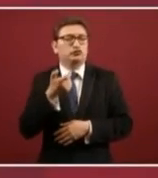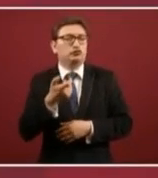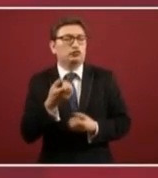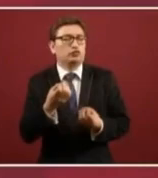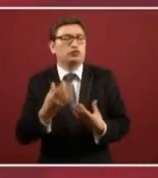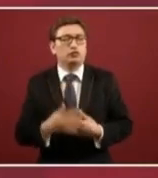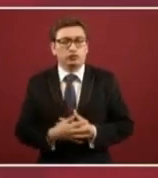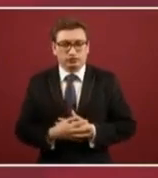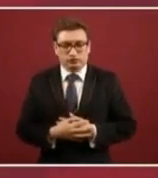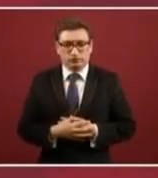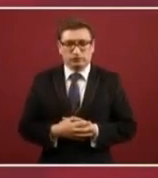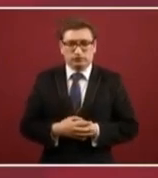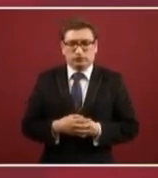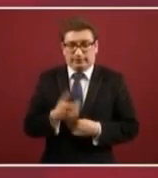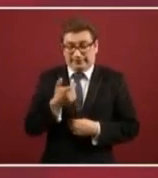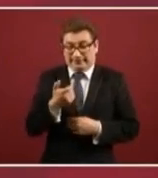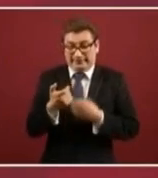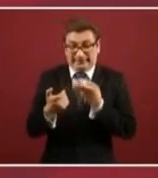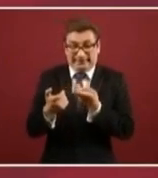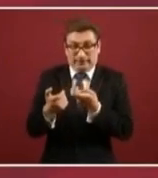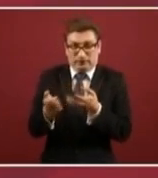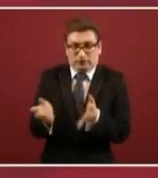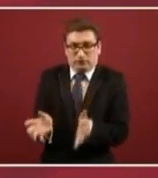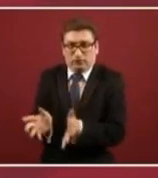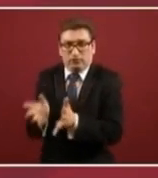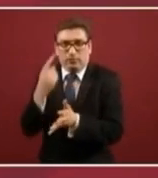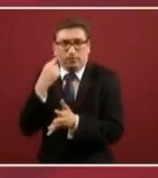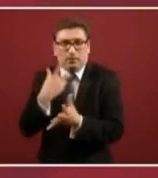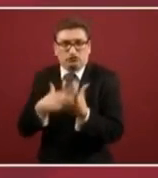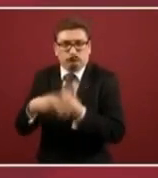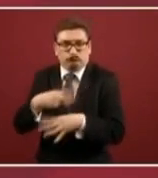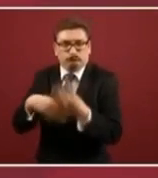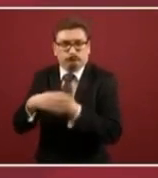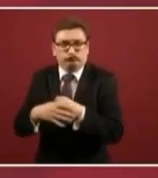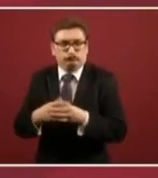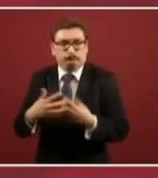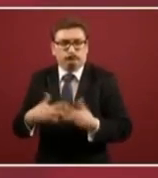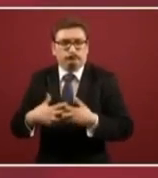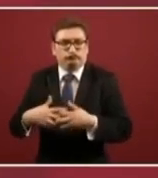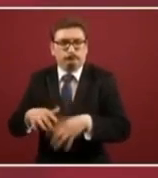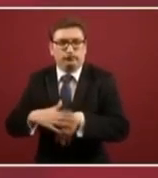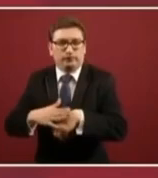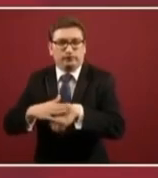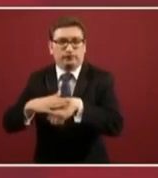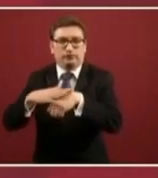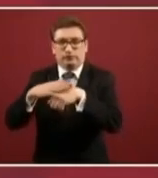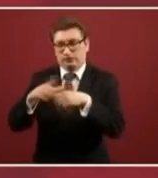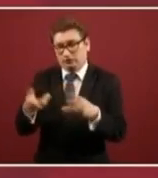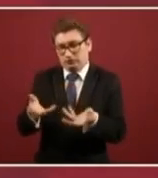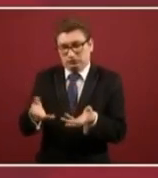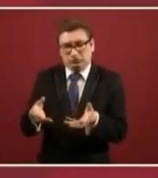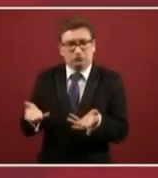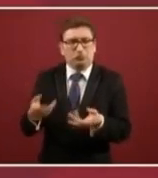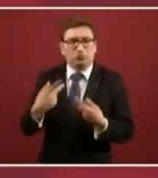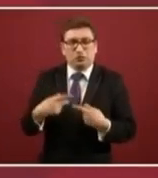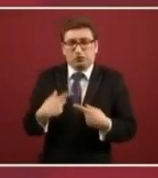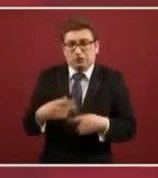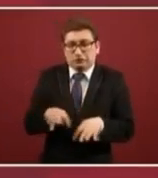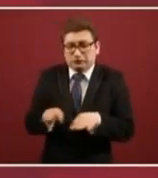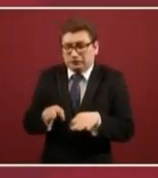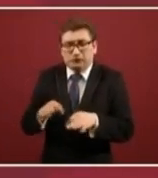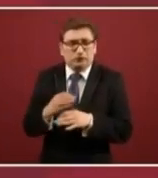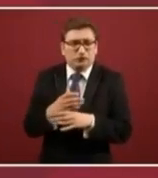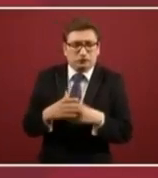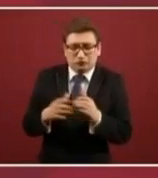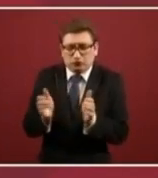está otorgando es un incentivo precisamente para el incremento de la productividad hacia los productores más pequeños. Entonces, esta es una